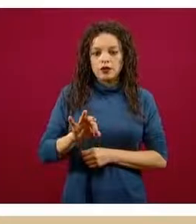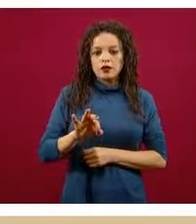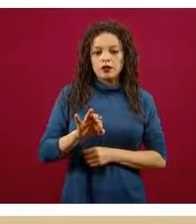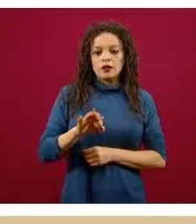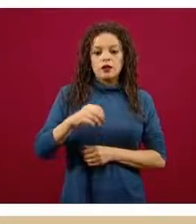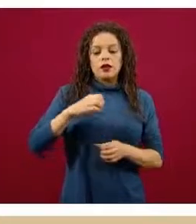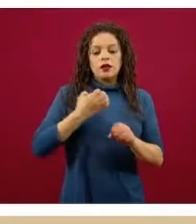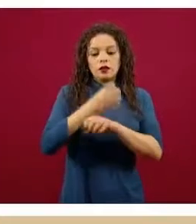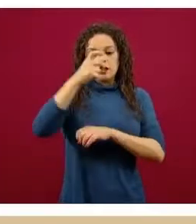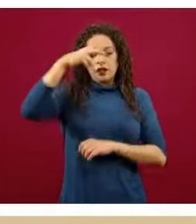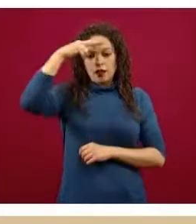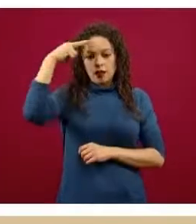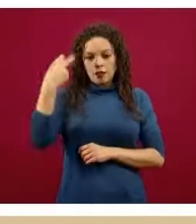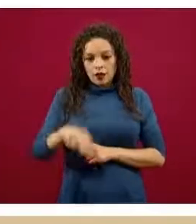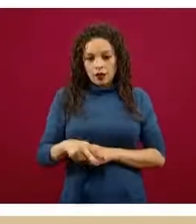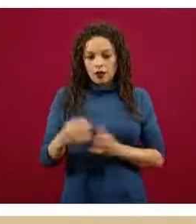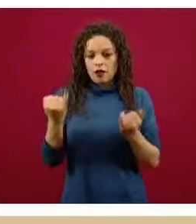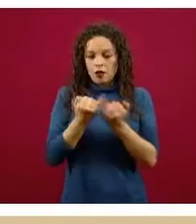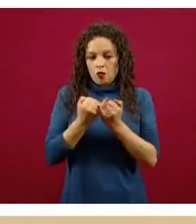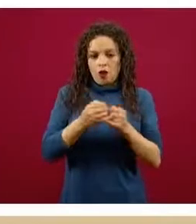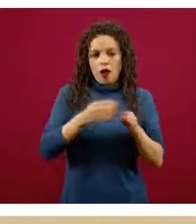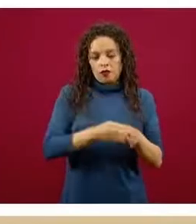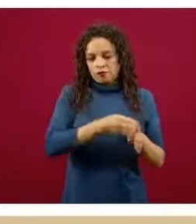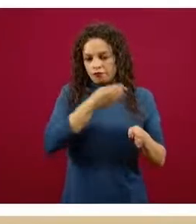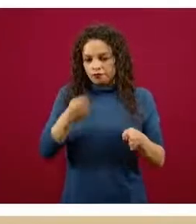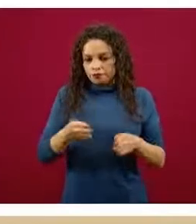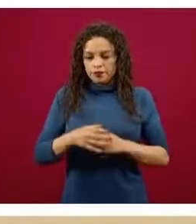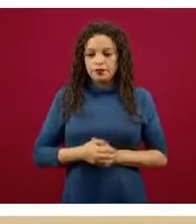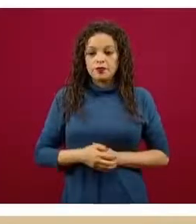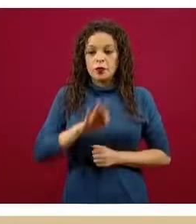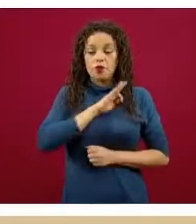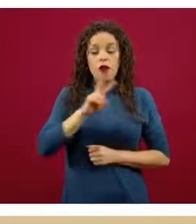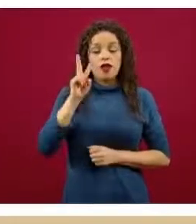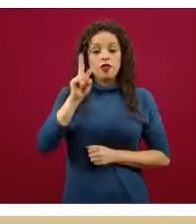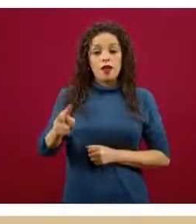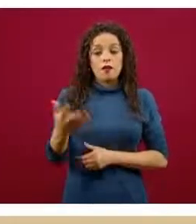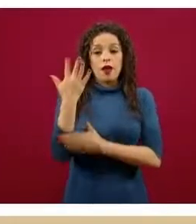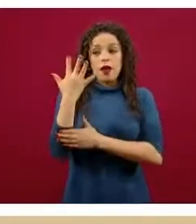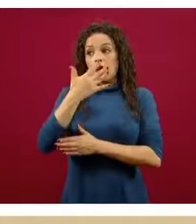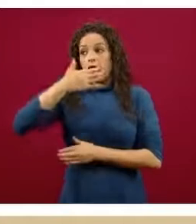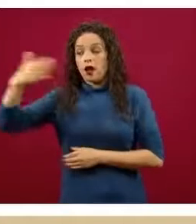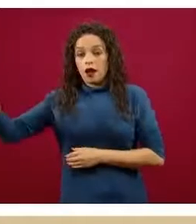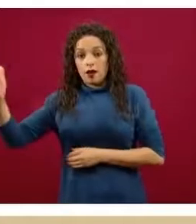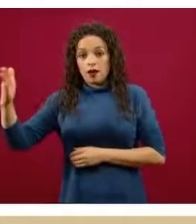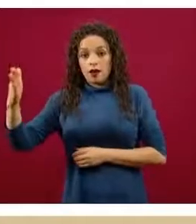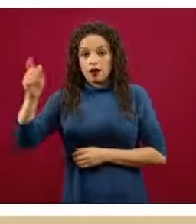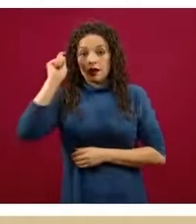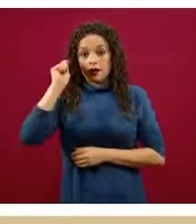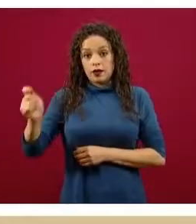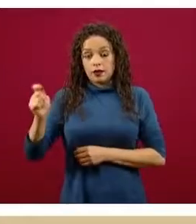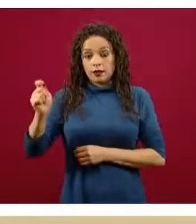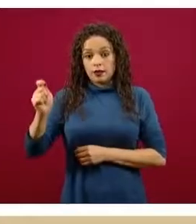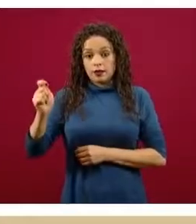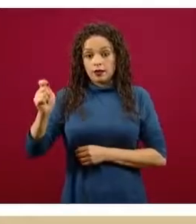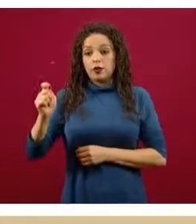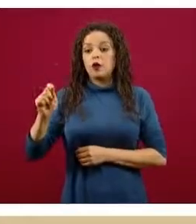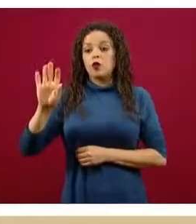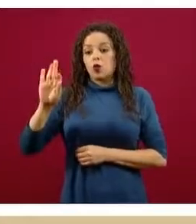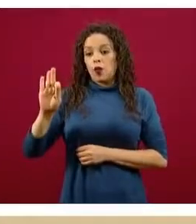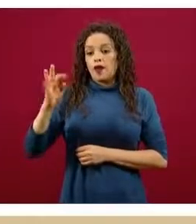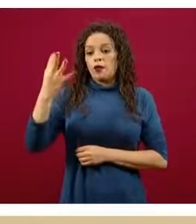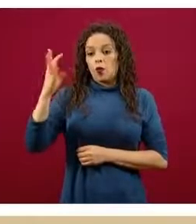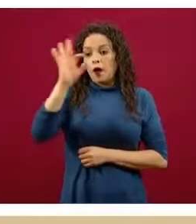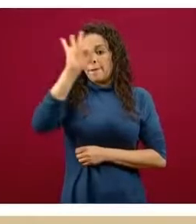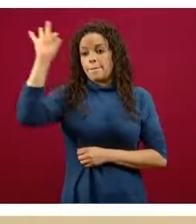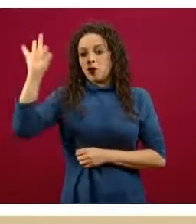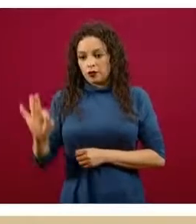un 59%. Como lo mencioné anteriormente, la barra de la derecha a nivel nacional con una ocupación del